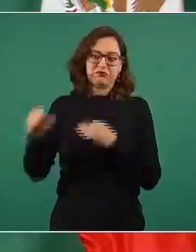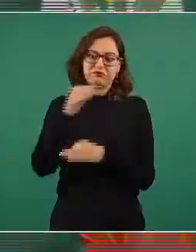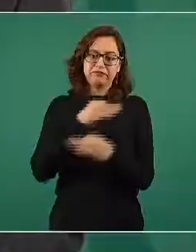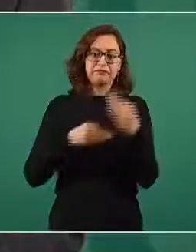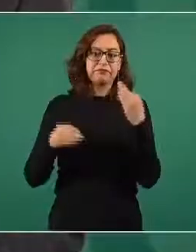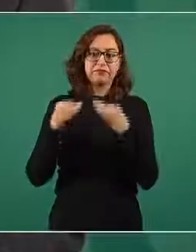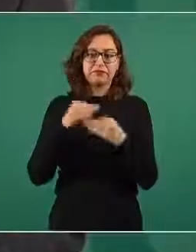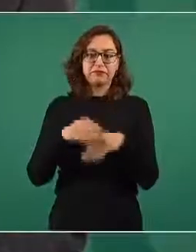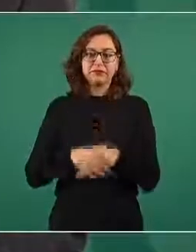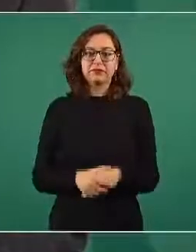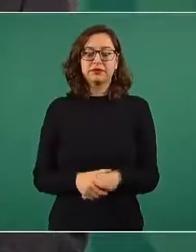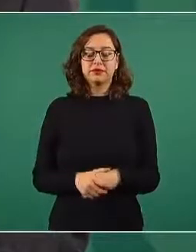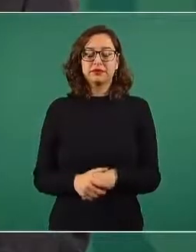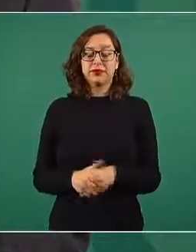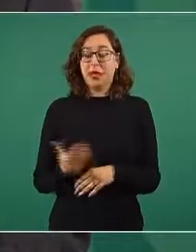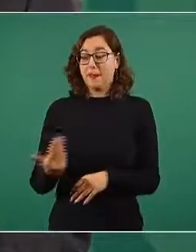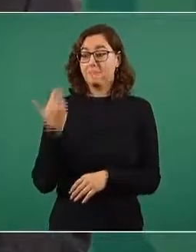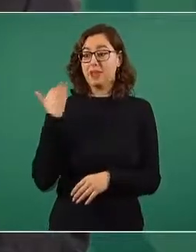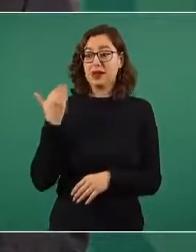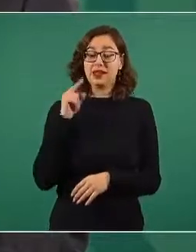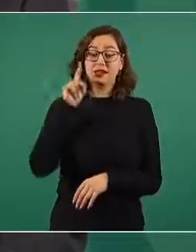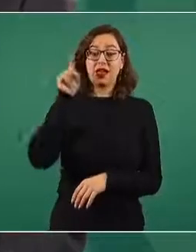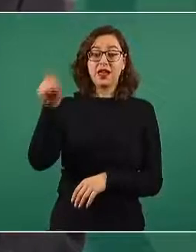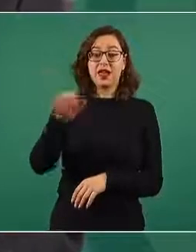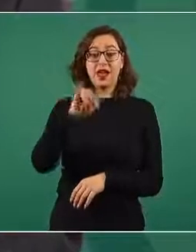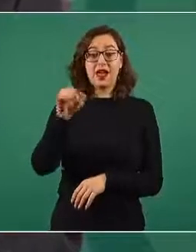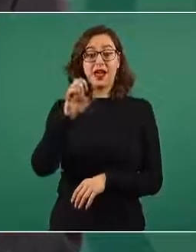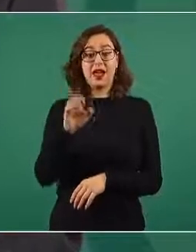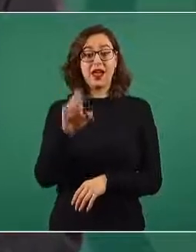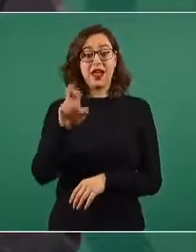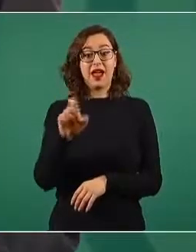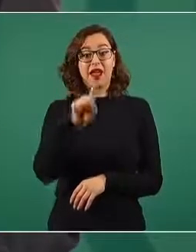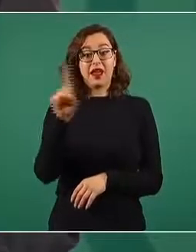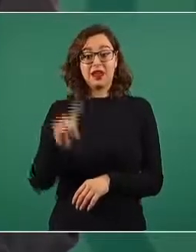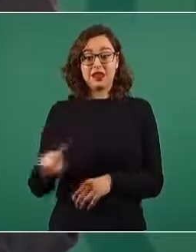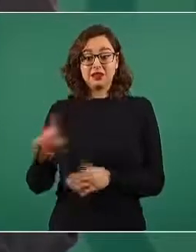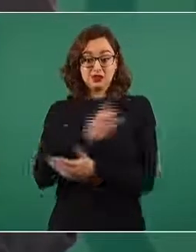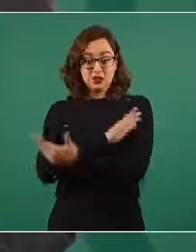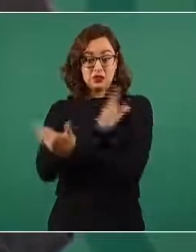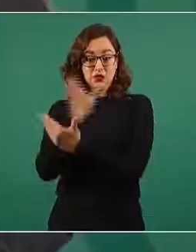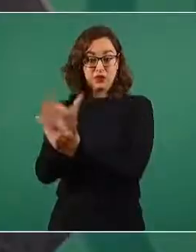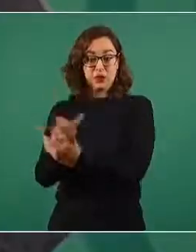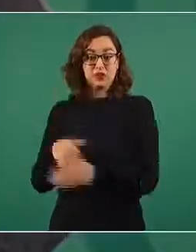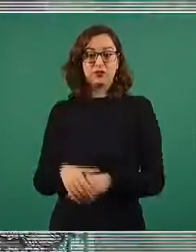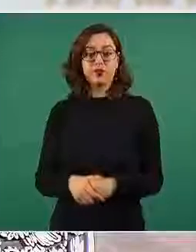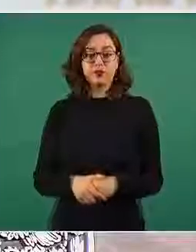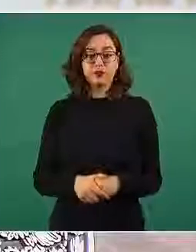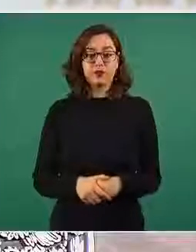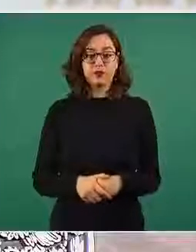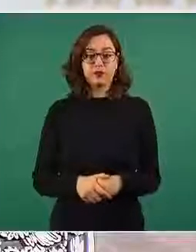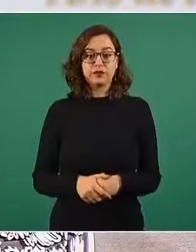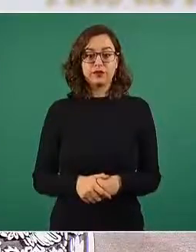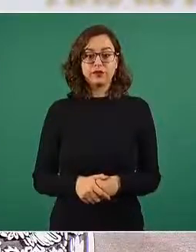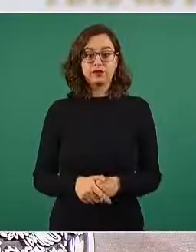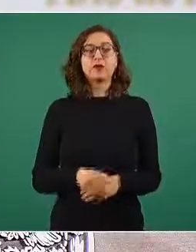Acabamos de estar en Jerez para conmemorar la Casa del Dolor